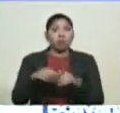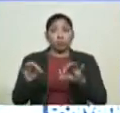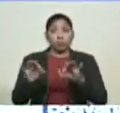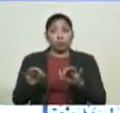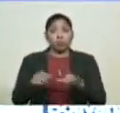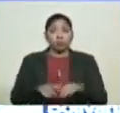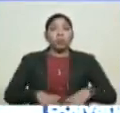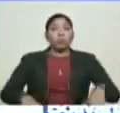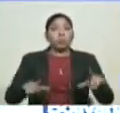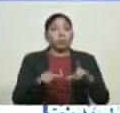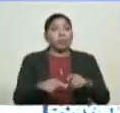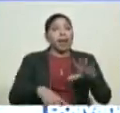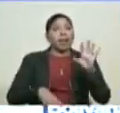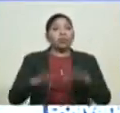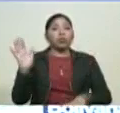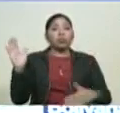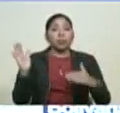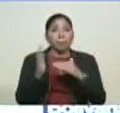14.000 centros electorales.